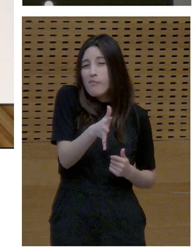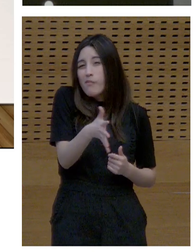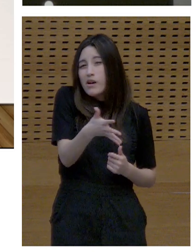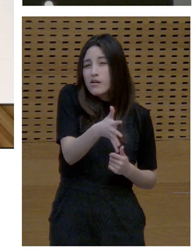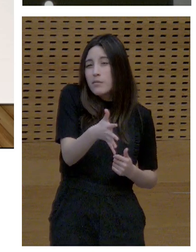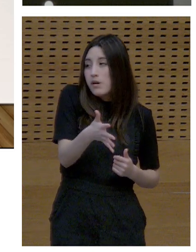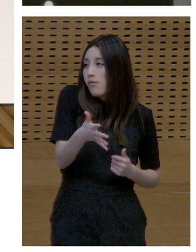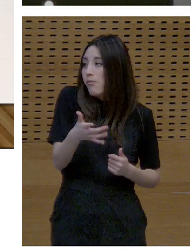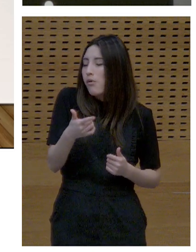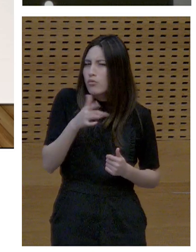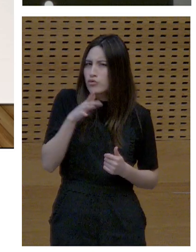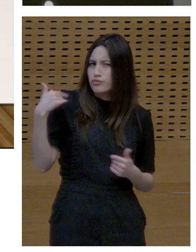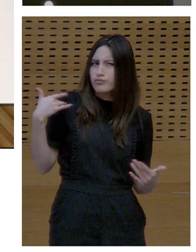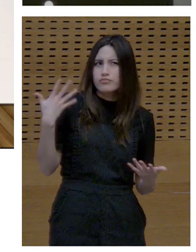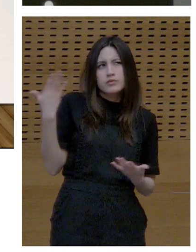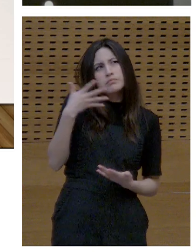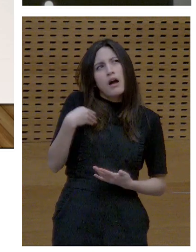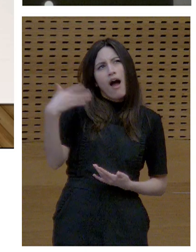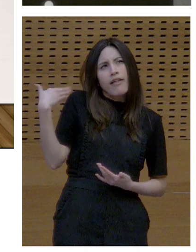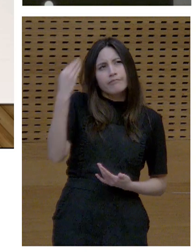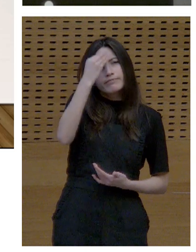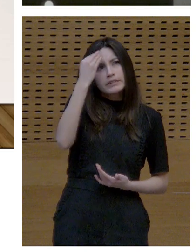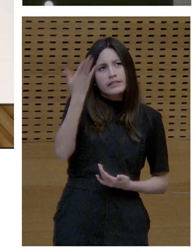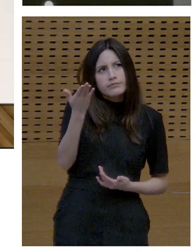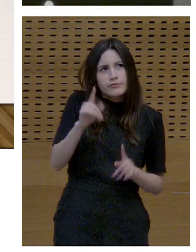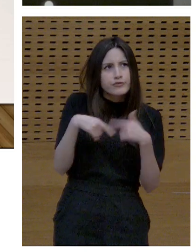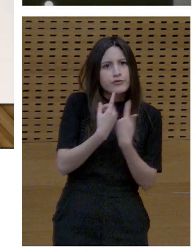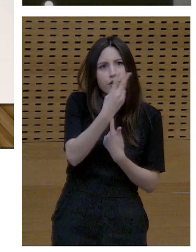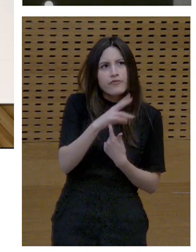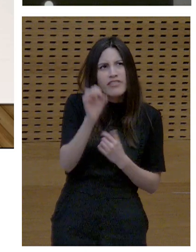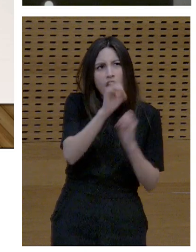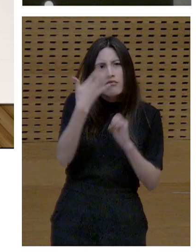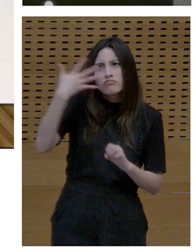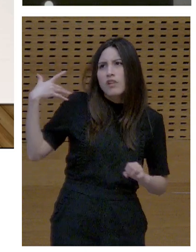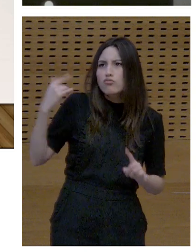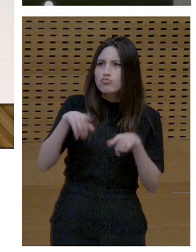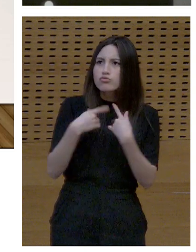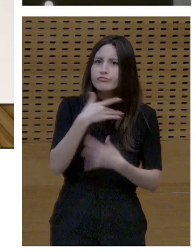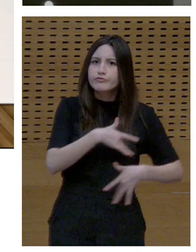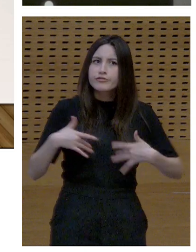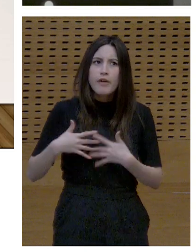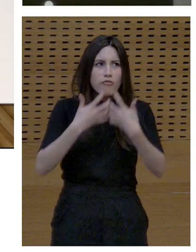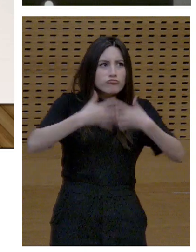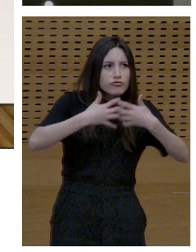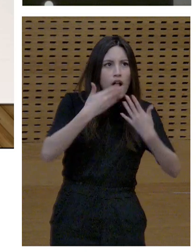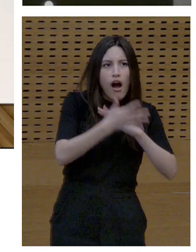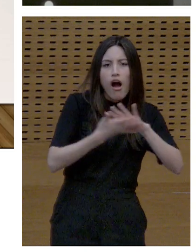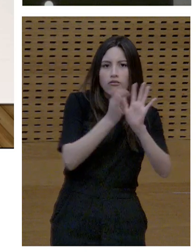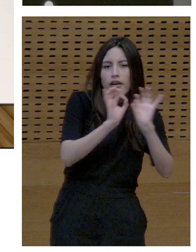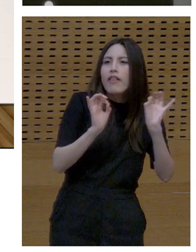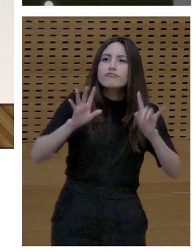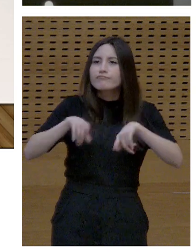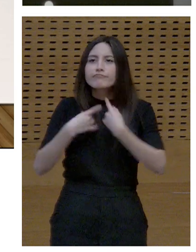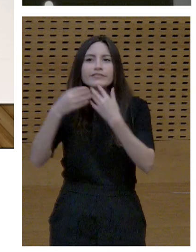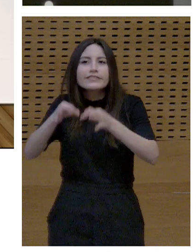Yo venía pensándolo ahora, hasta hace 20 años no hablábamos de síntomas no motores, nos centrábamos en el temblor, en la lentitud, en